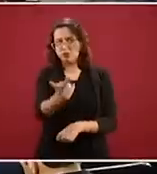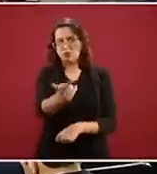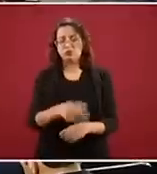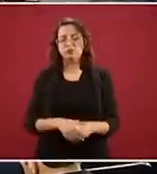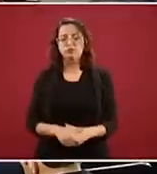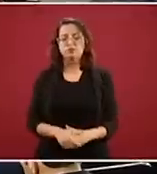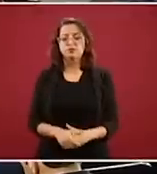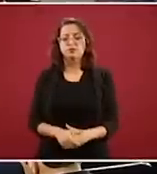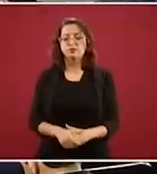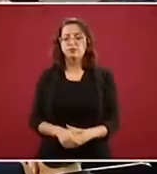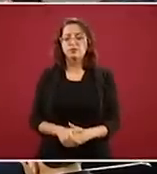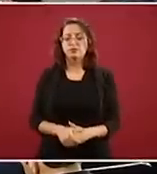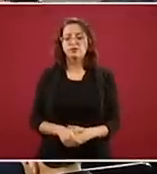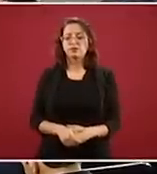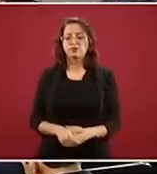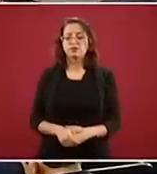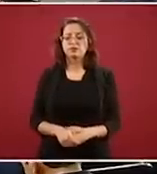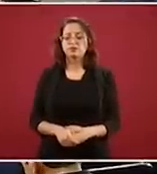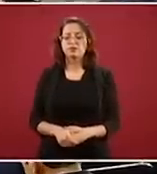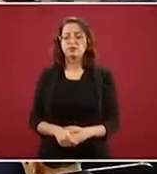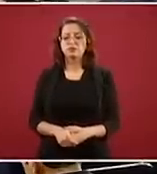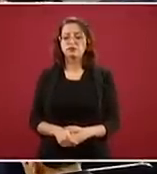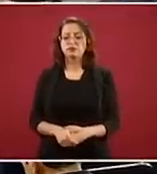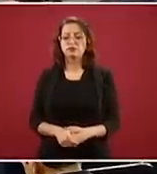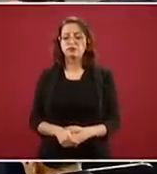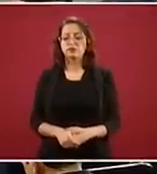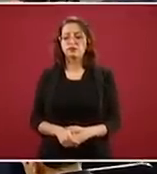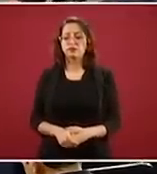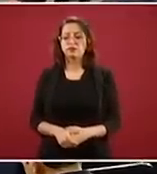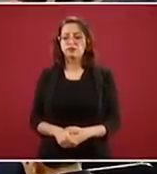presidente. Con mucho gusto.